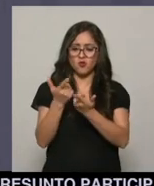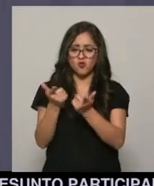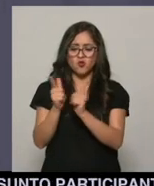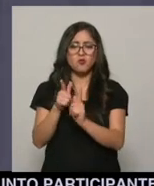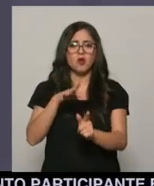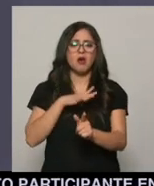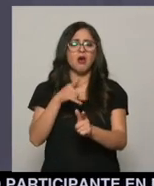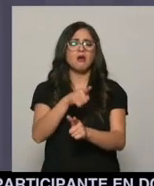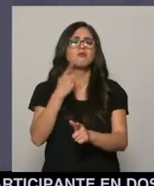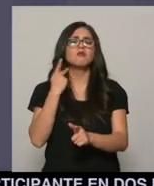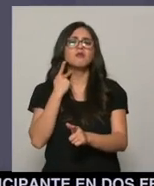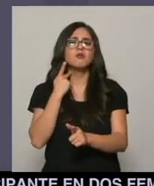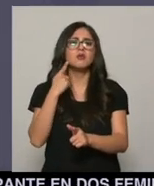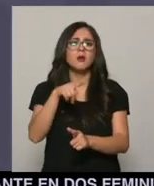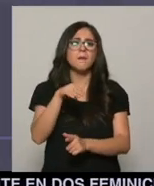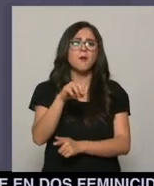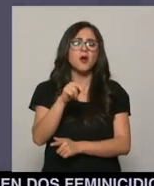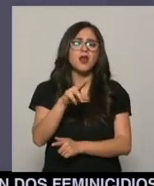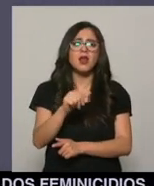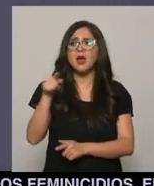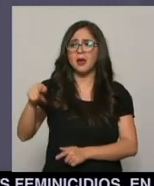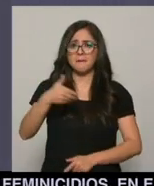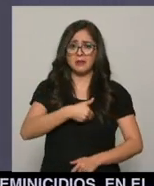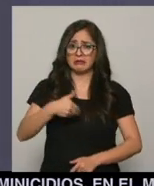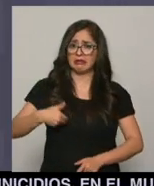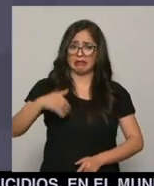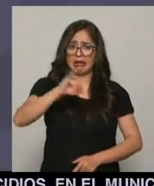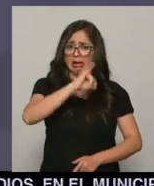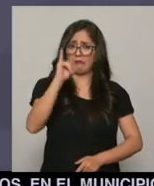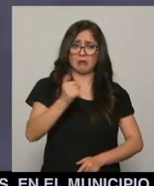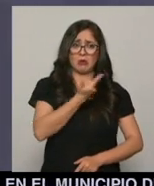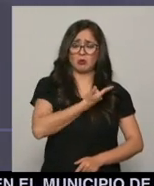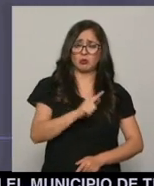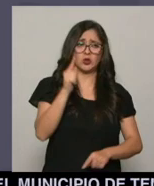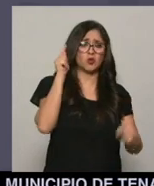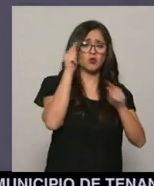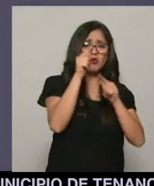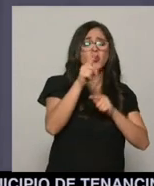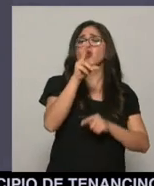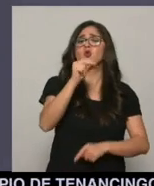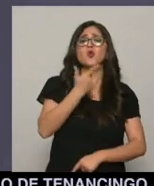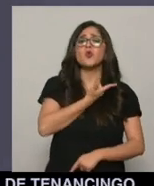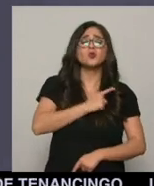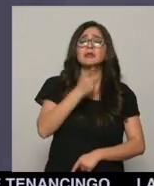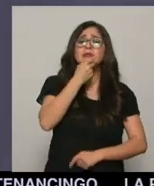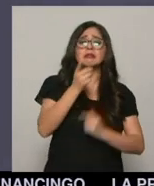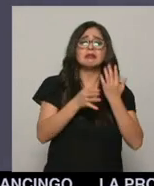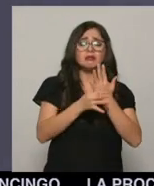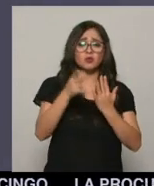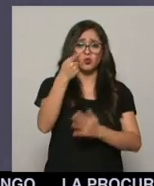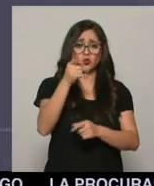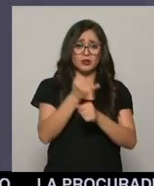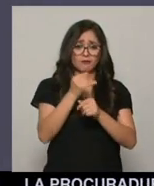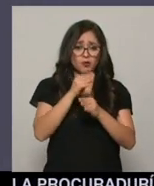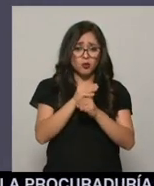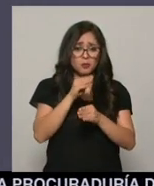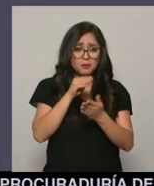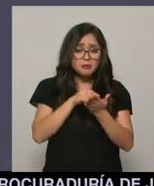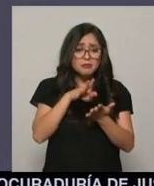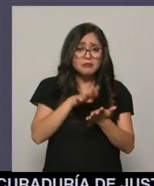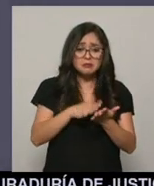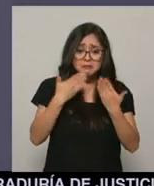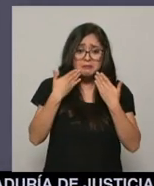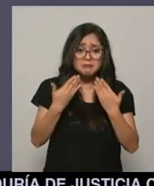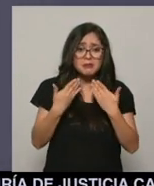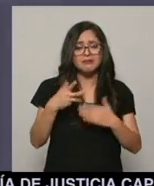no le gusta al presidente ninguna crítica, no le gusta que le digamos que sus datos no son reales, y en ese sentido ni